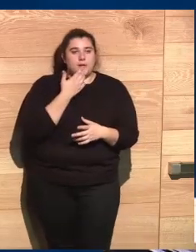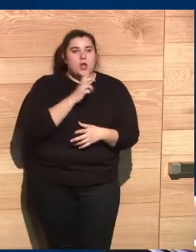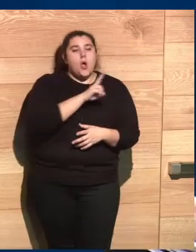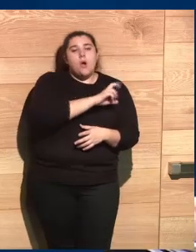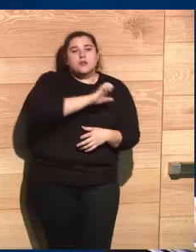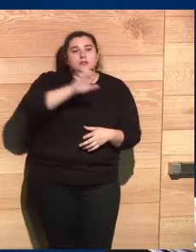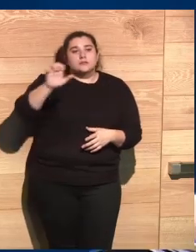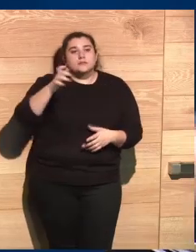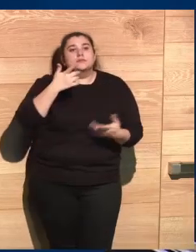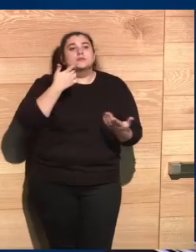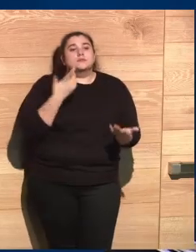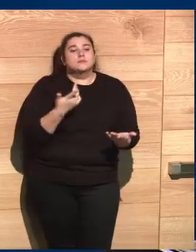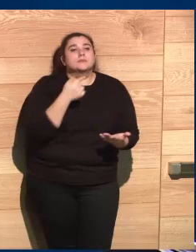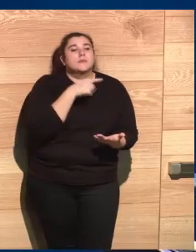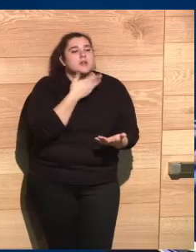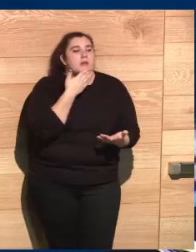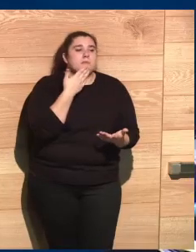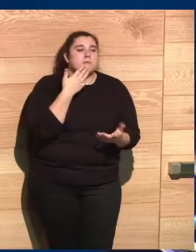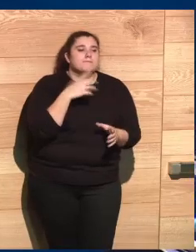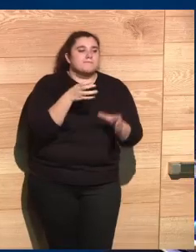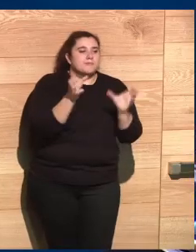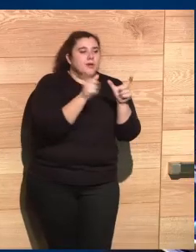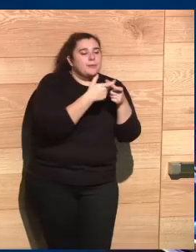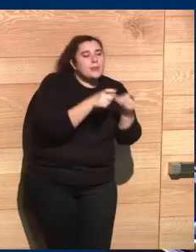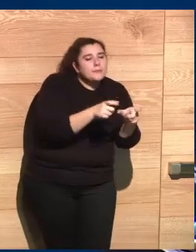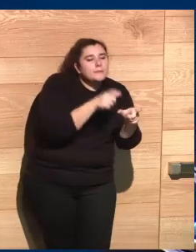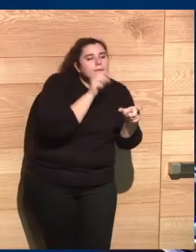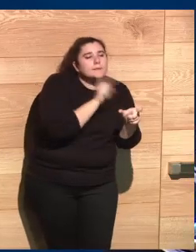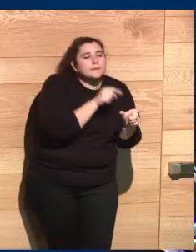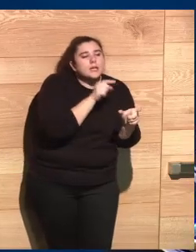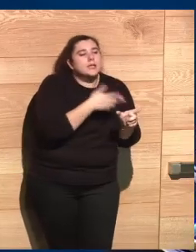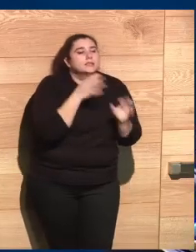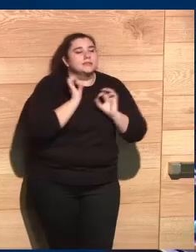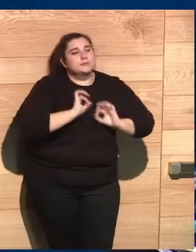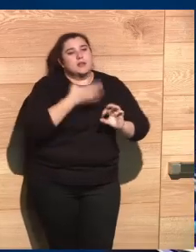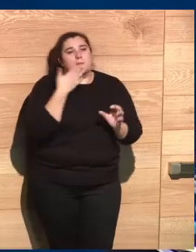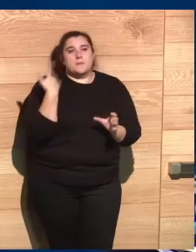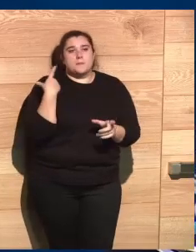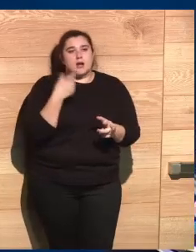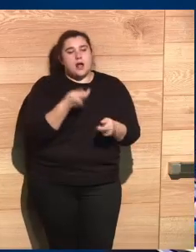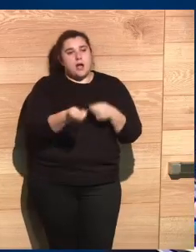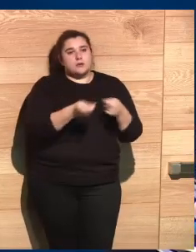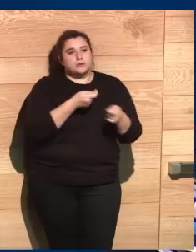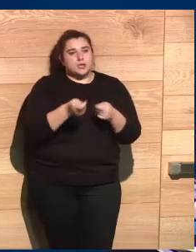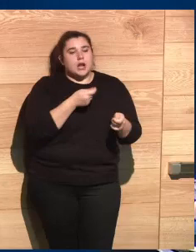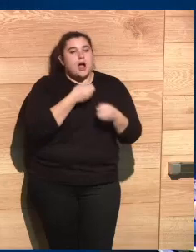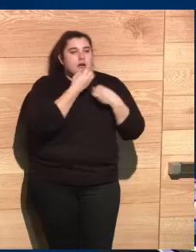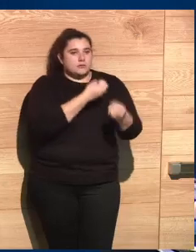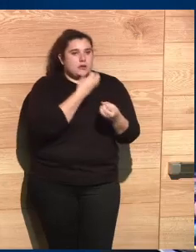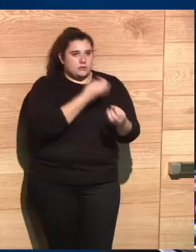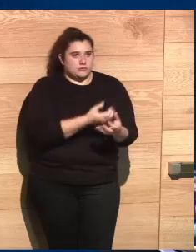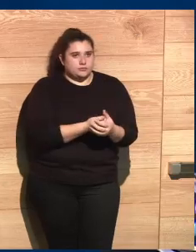un departamento especial para vigilar que la regulación de protección de datos, la GDPR, funciona, se